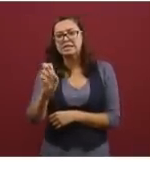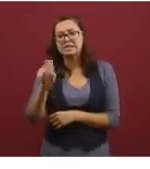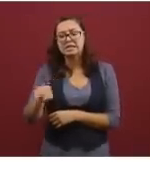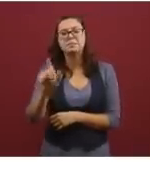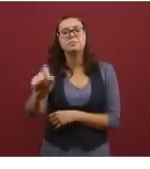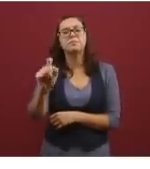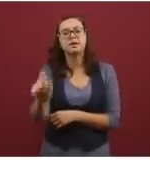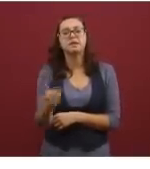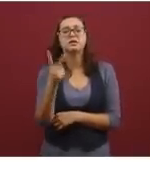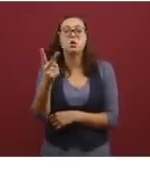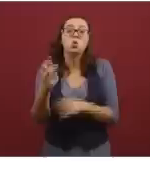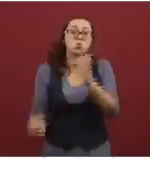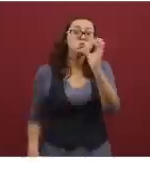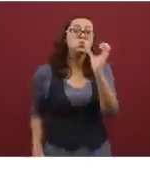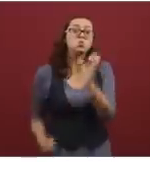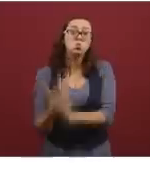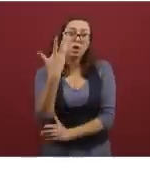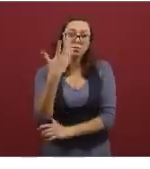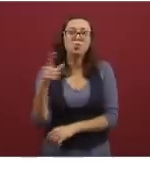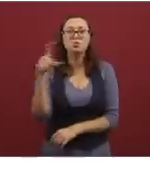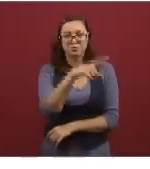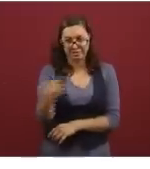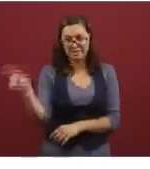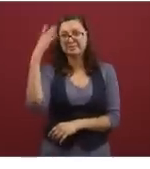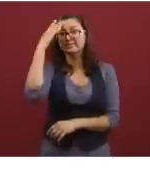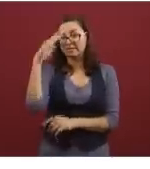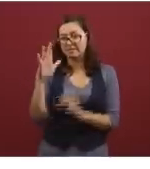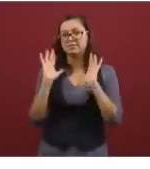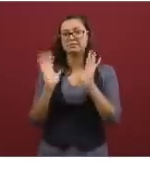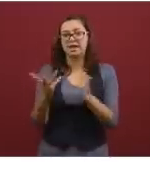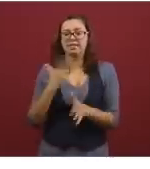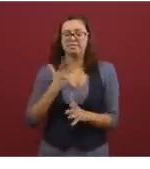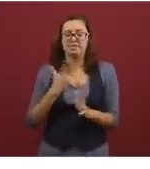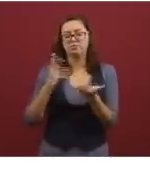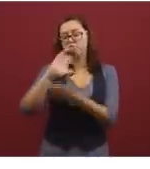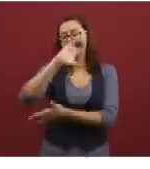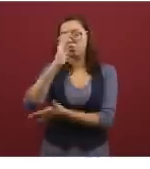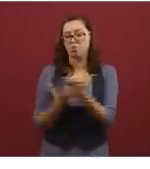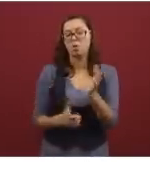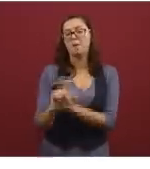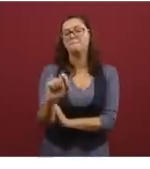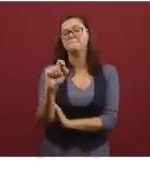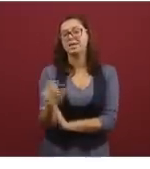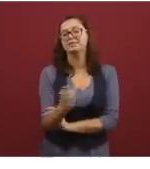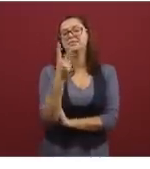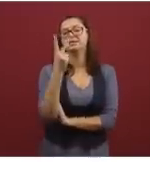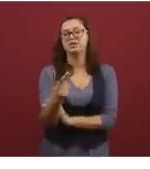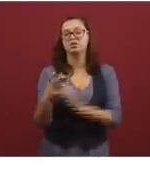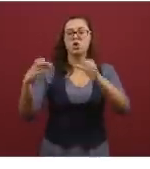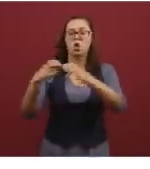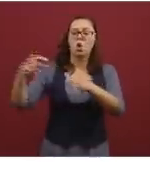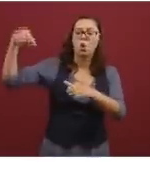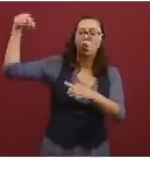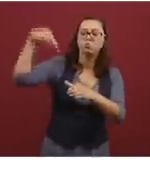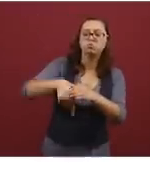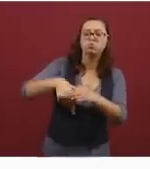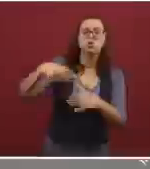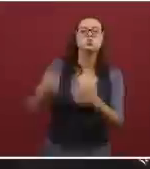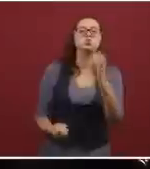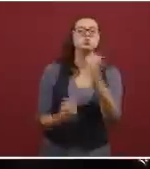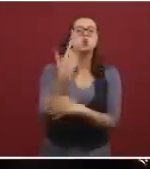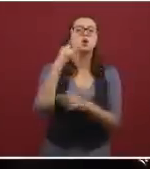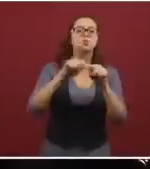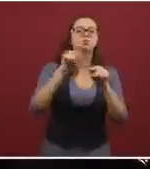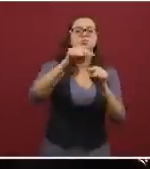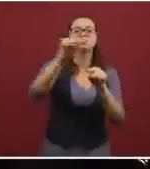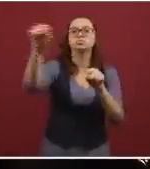tienen contratados desarrollar, ese es el programa, 22 campos nuevos. Bueno, pues ya en agosto ya